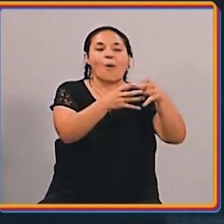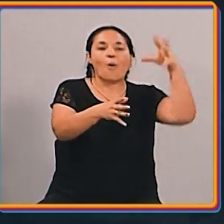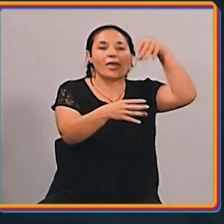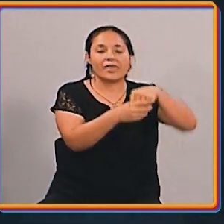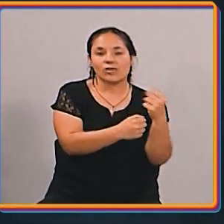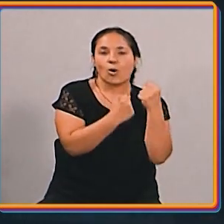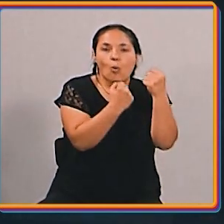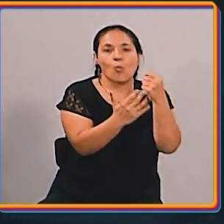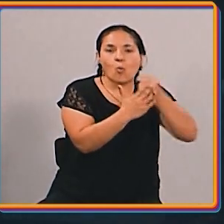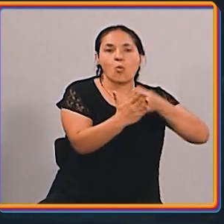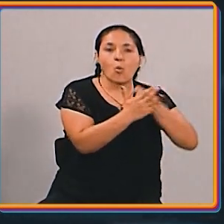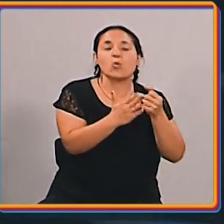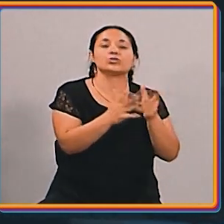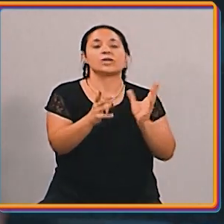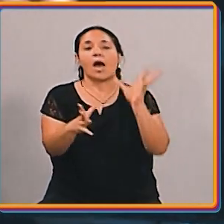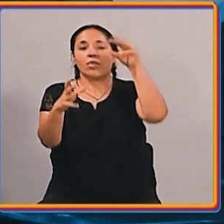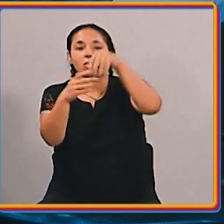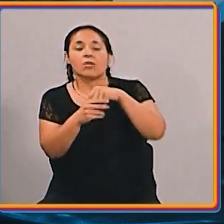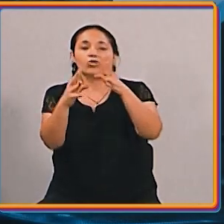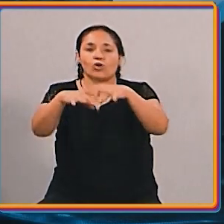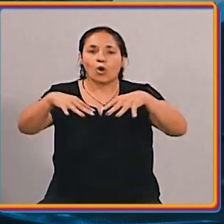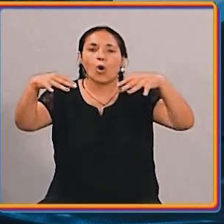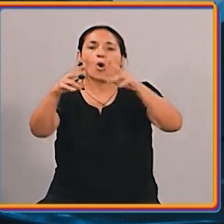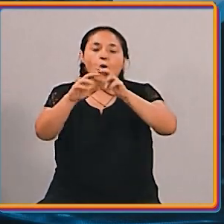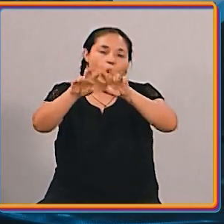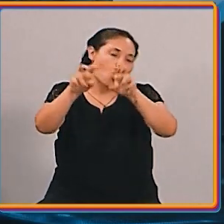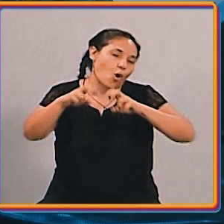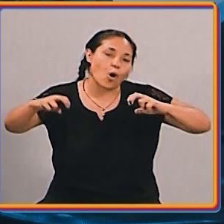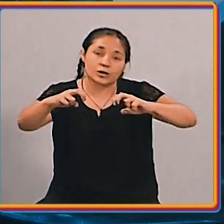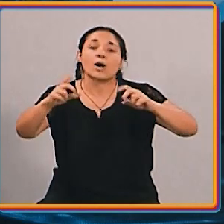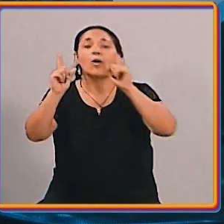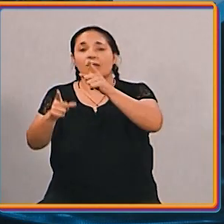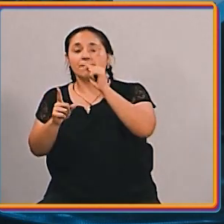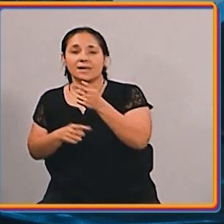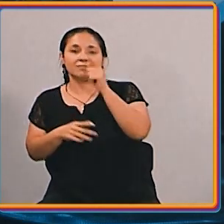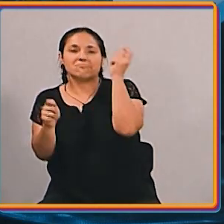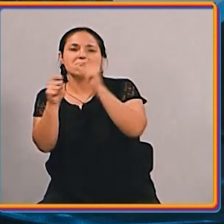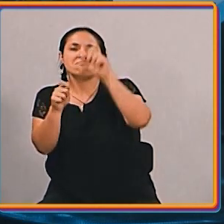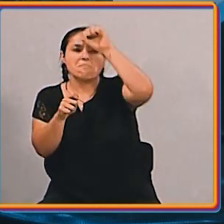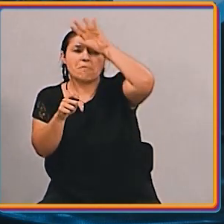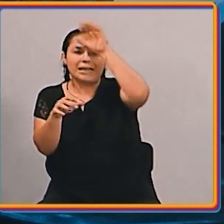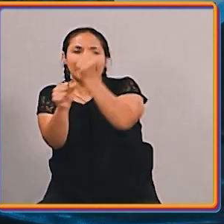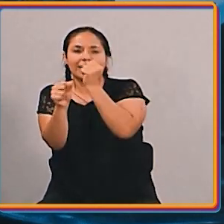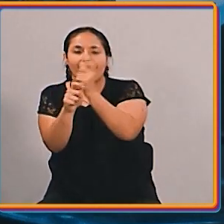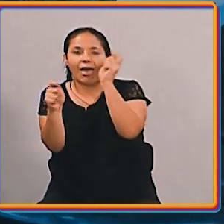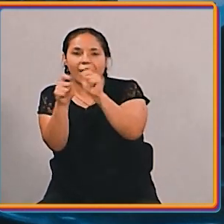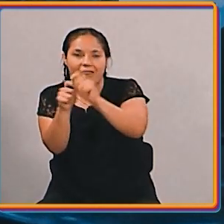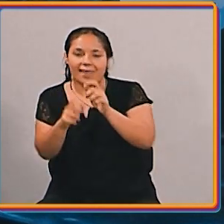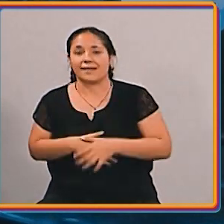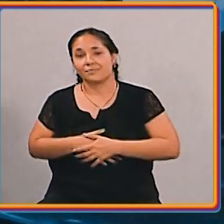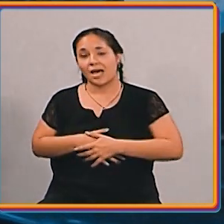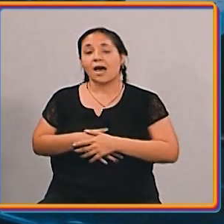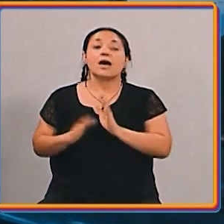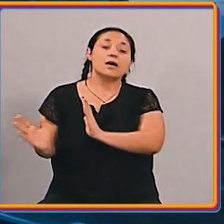o incluso enanos en una mina. Pero hay otros juegos que nos proponen asumir roles mucho más abstractos, que podremos